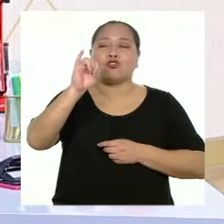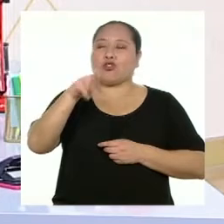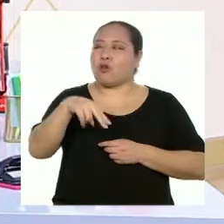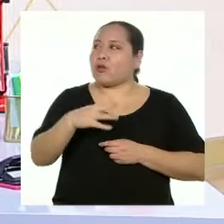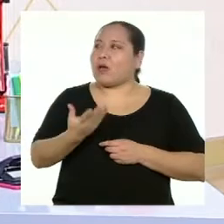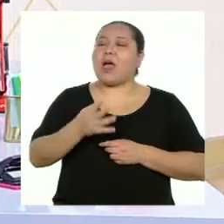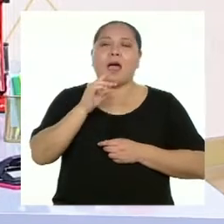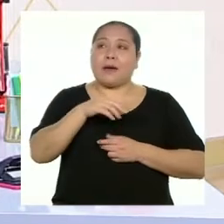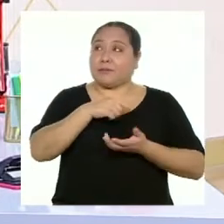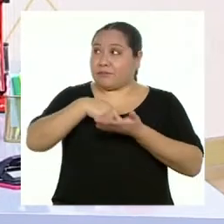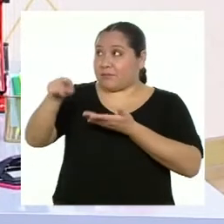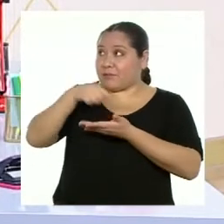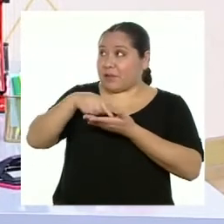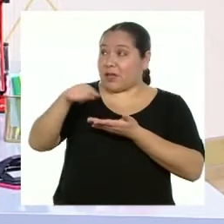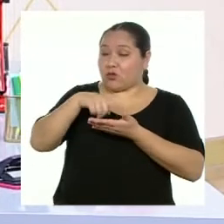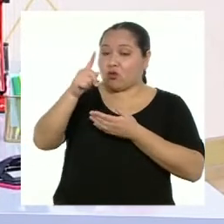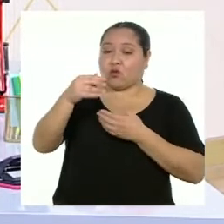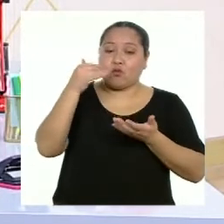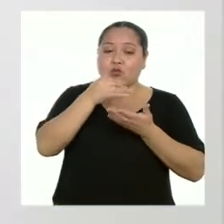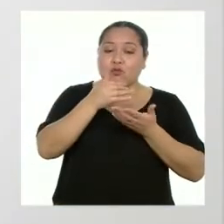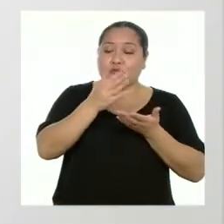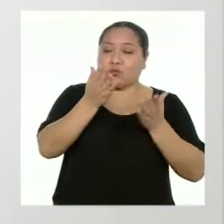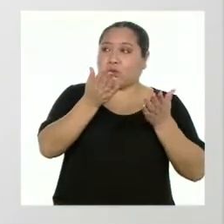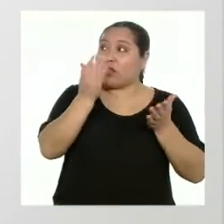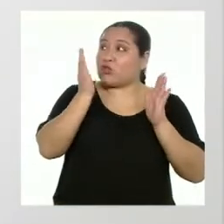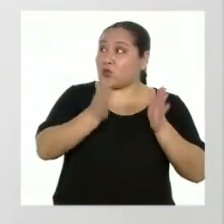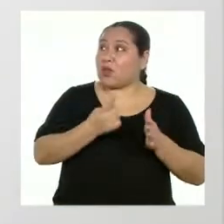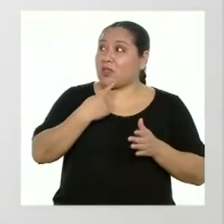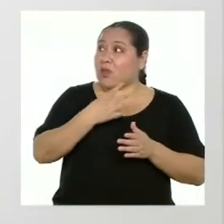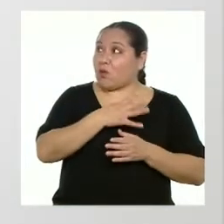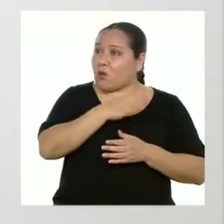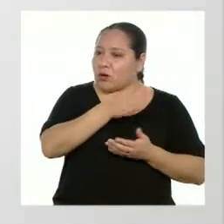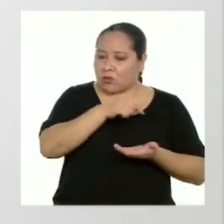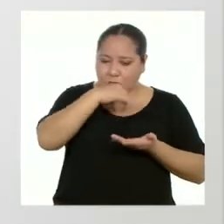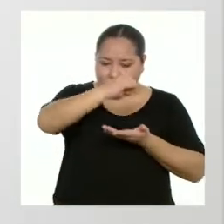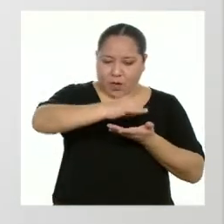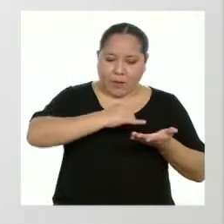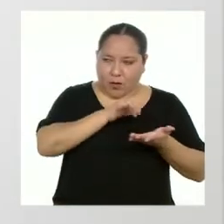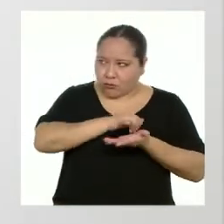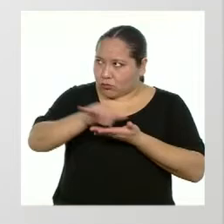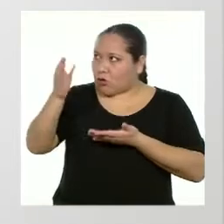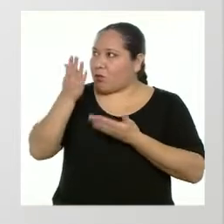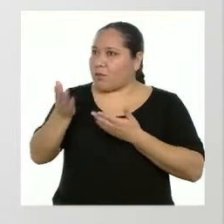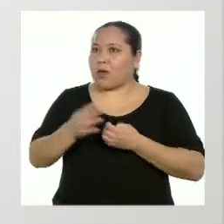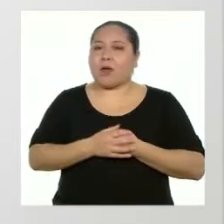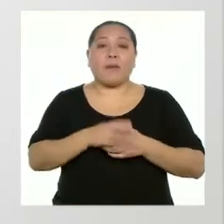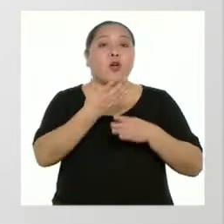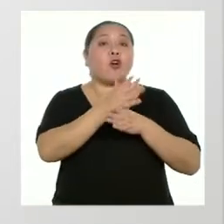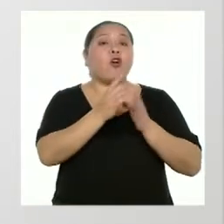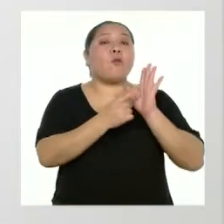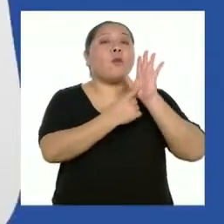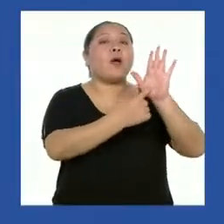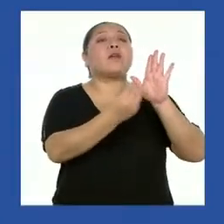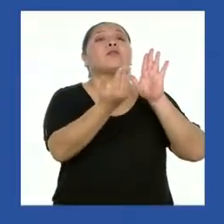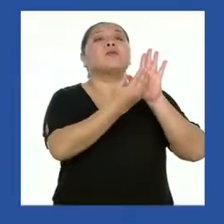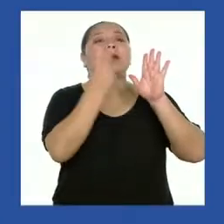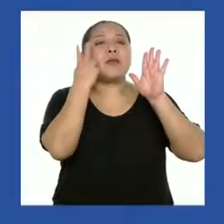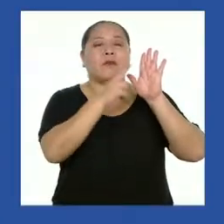cuarto grado. ¿Nos podemos basar en dicho trabajo? Sí, claro, Yaremis. A ver, comparto las imágenes en